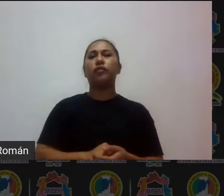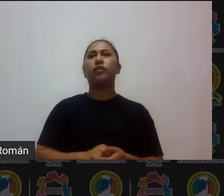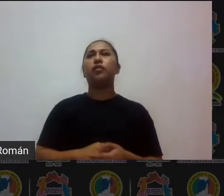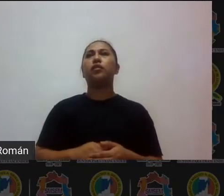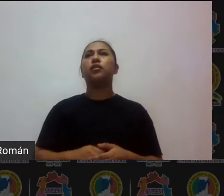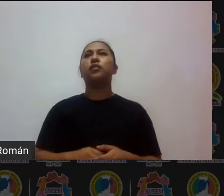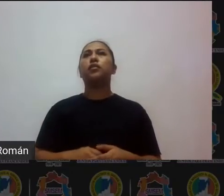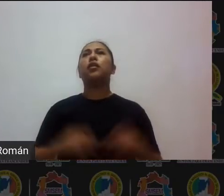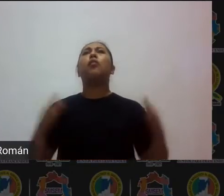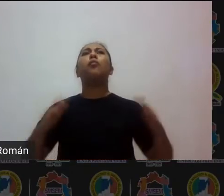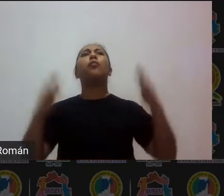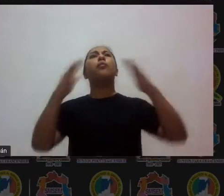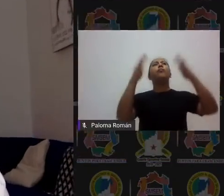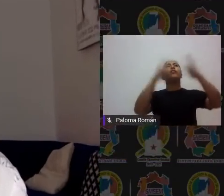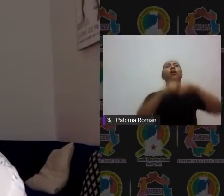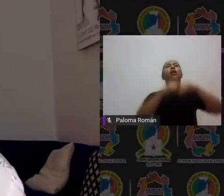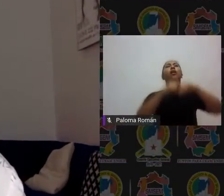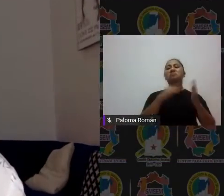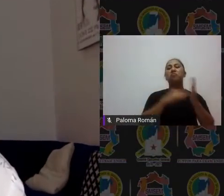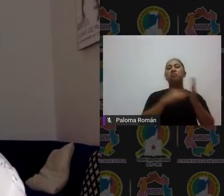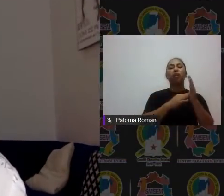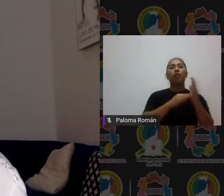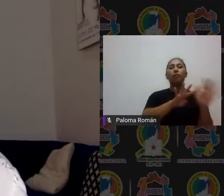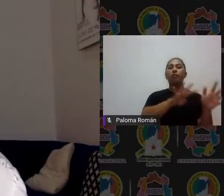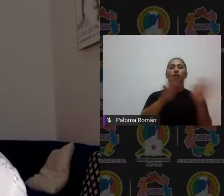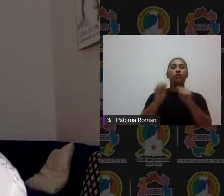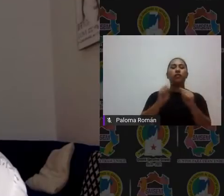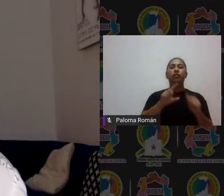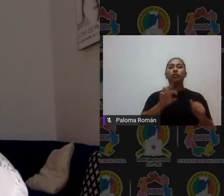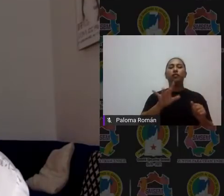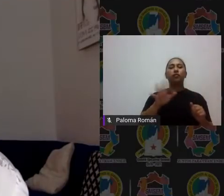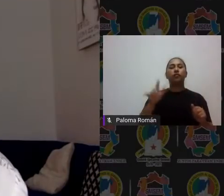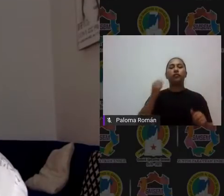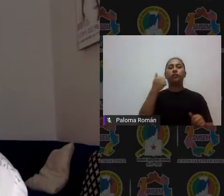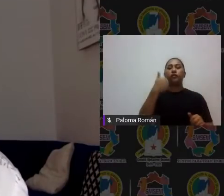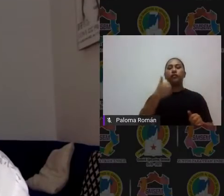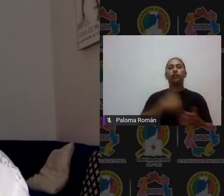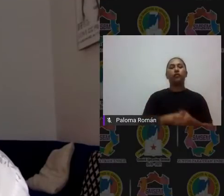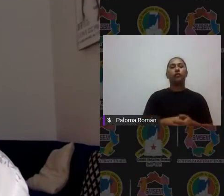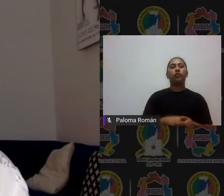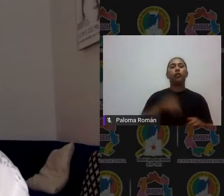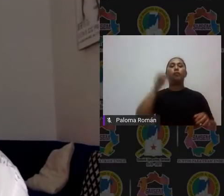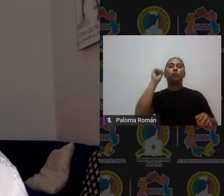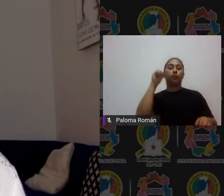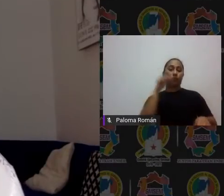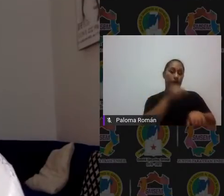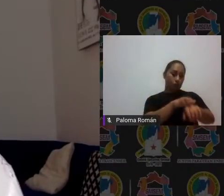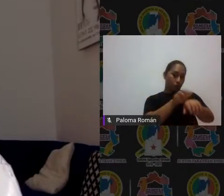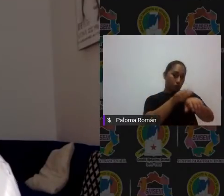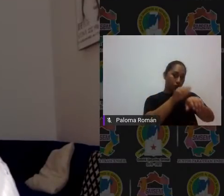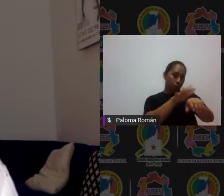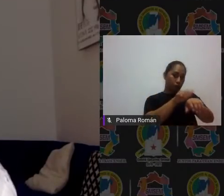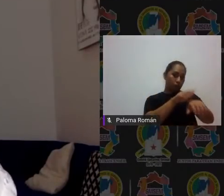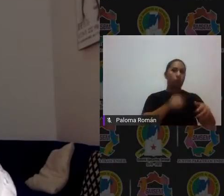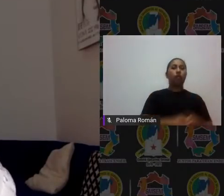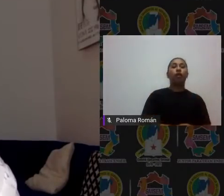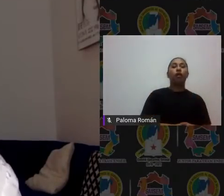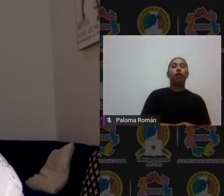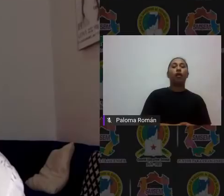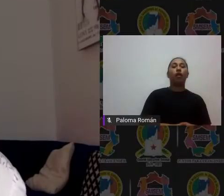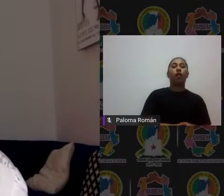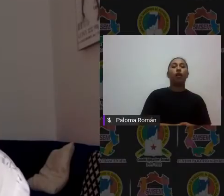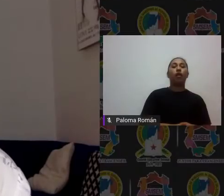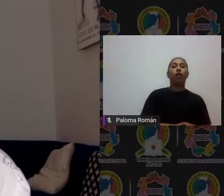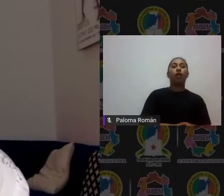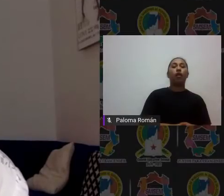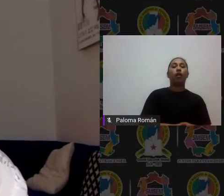1956 bueno desde 1956 en lo cuantitativo y desde la década de mil los 70s 1974